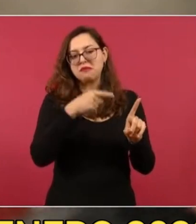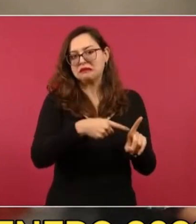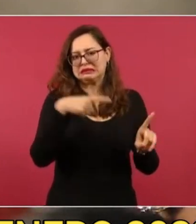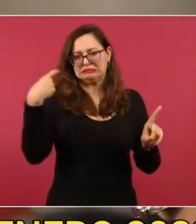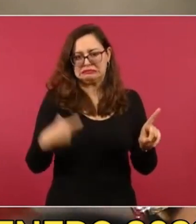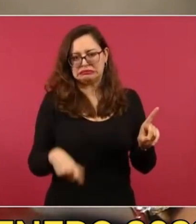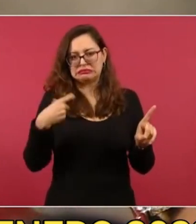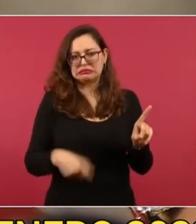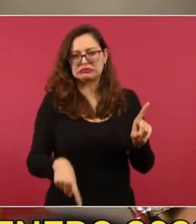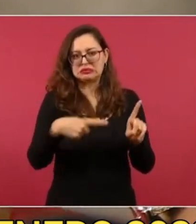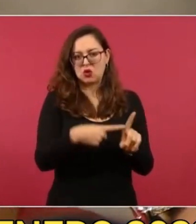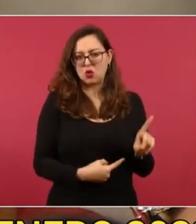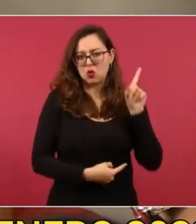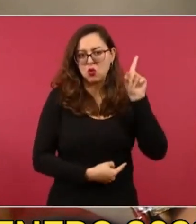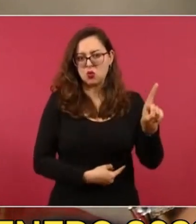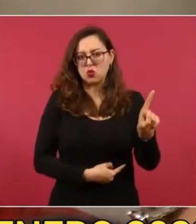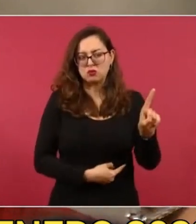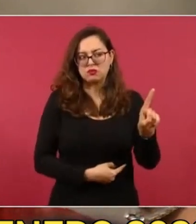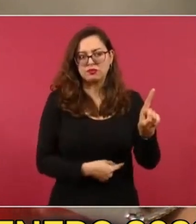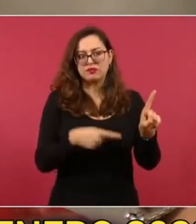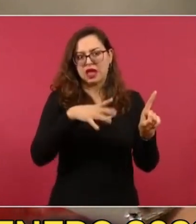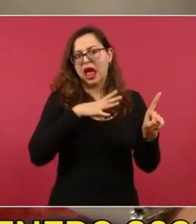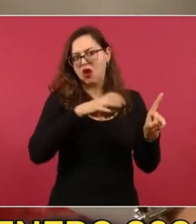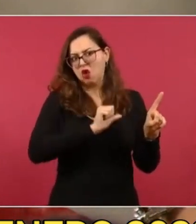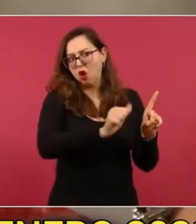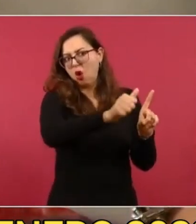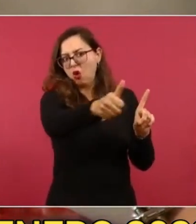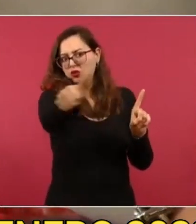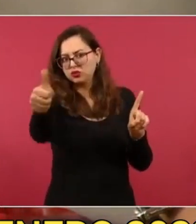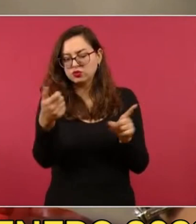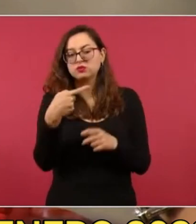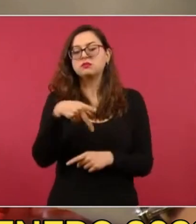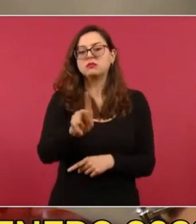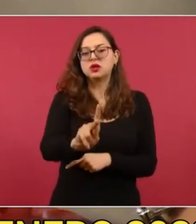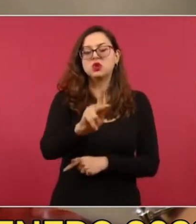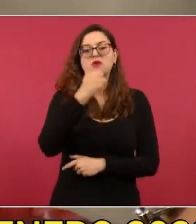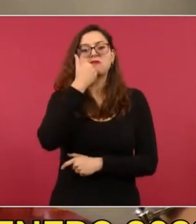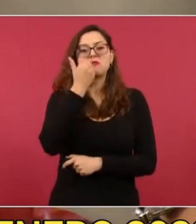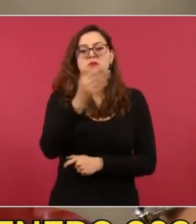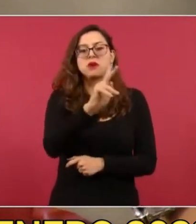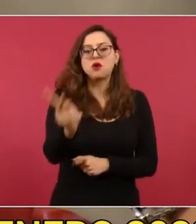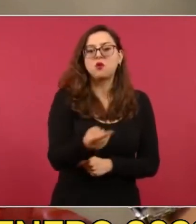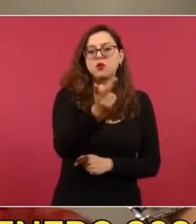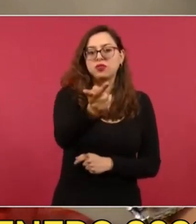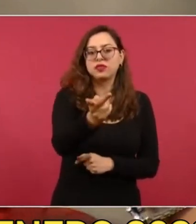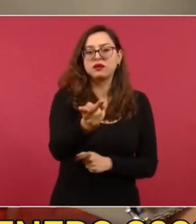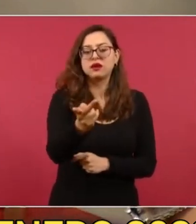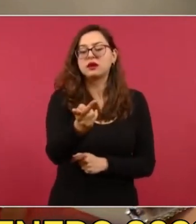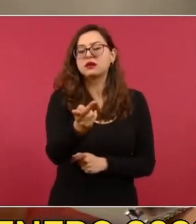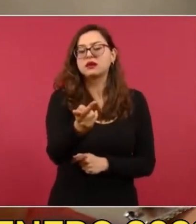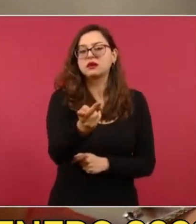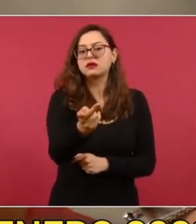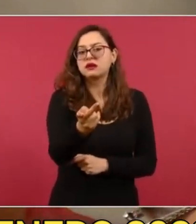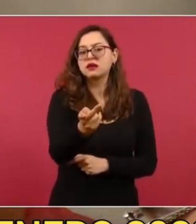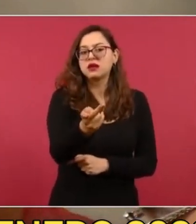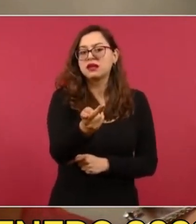más, pero bueno, solamente como muestra un botón. Y en este contexto preguntarle lo que ha estado sucediendo, porque estos